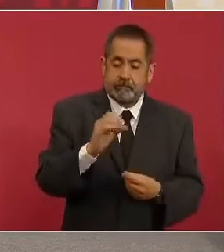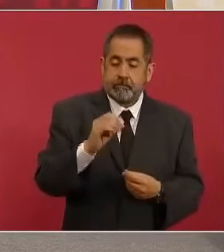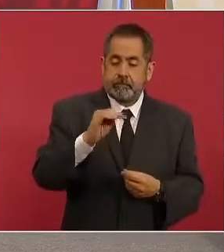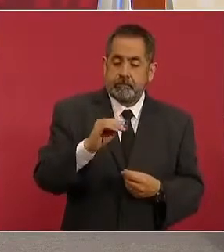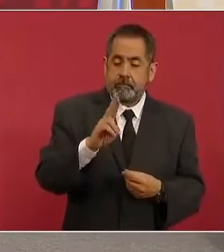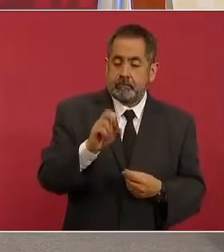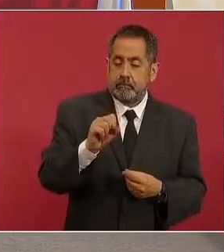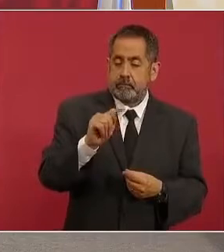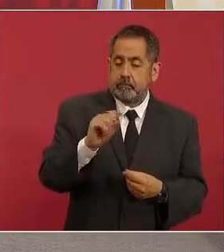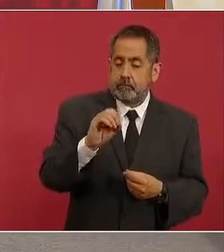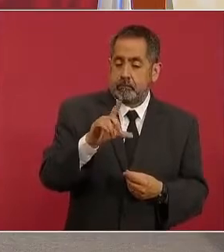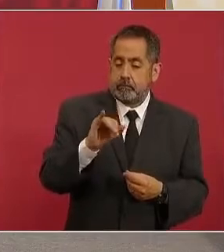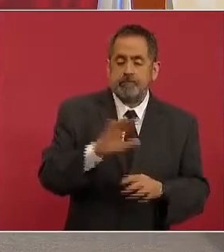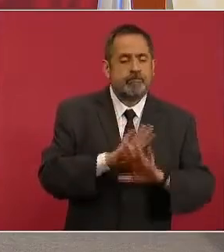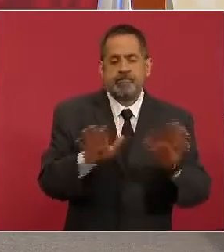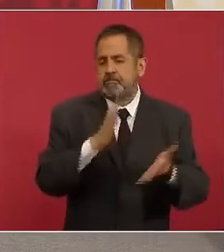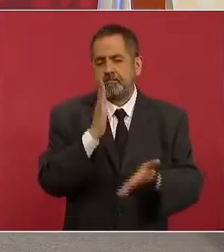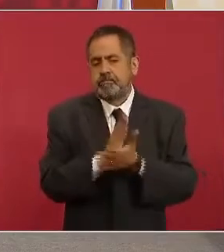en nuestro país.